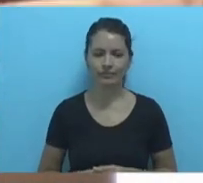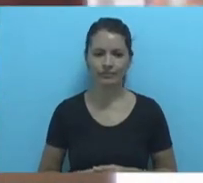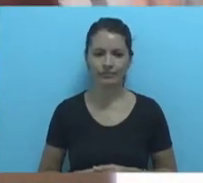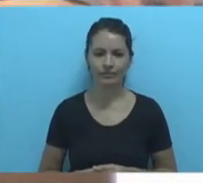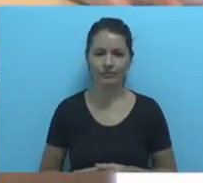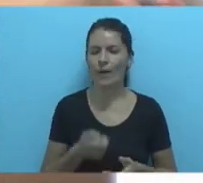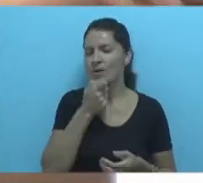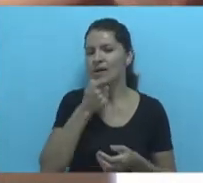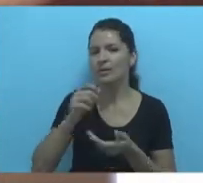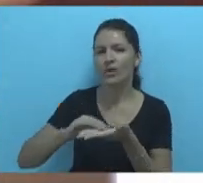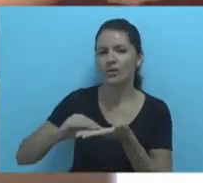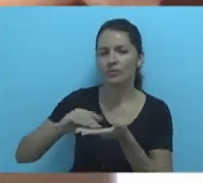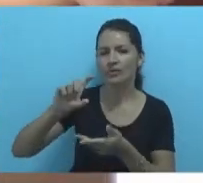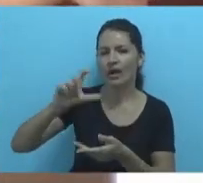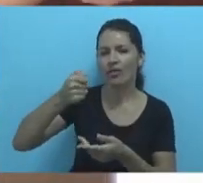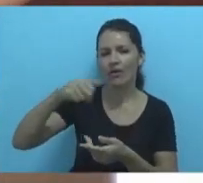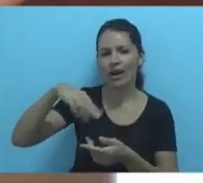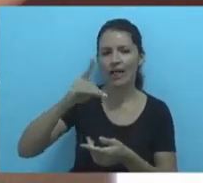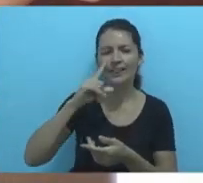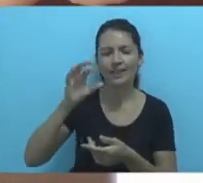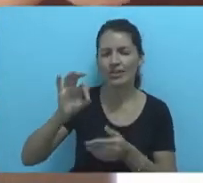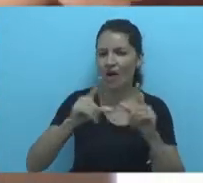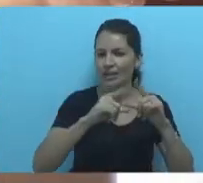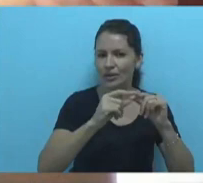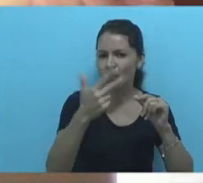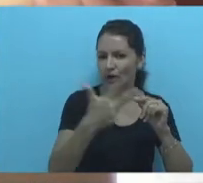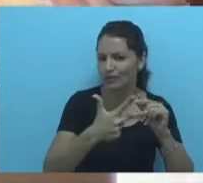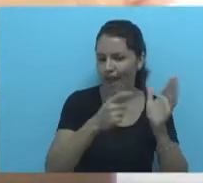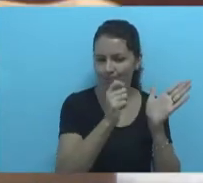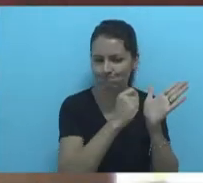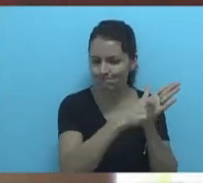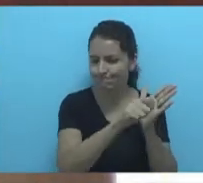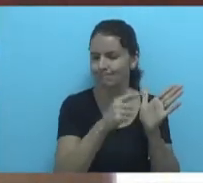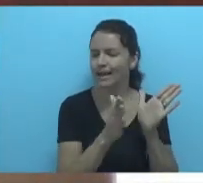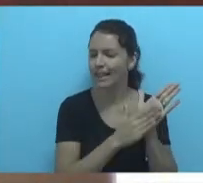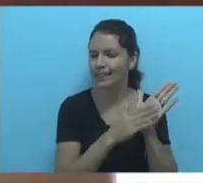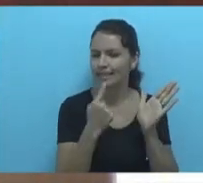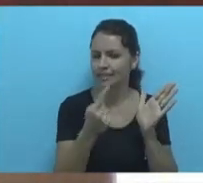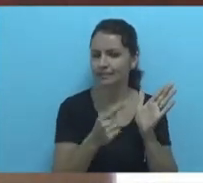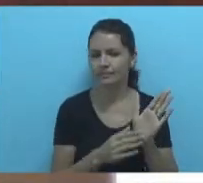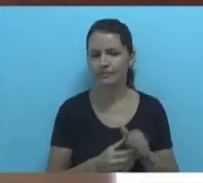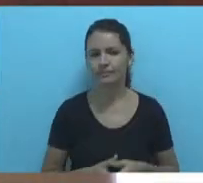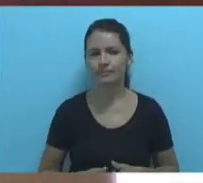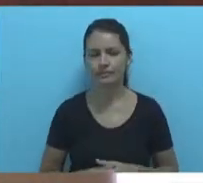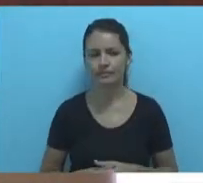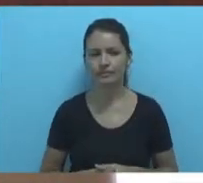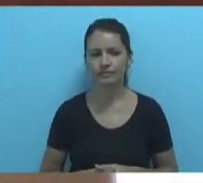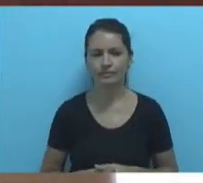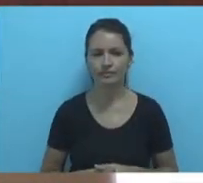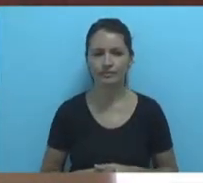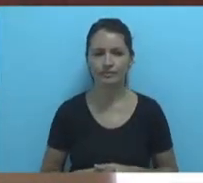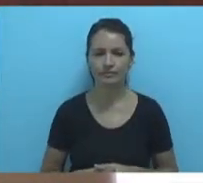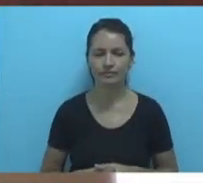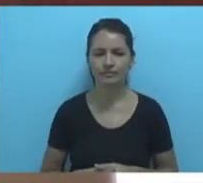Cruz Cándido en el artículo 3, que contempla algo que para nosotros es elemental, que es